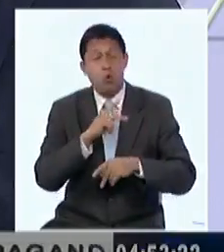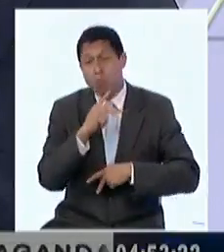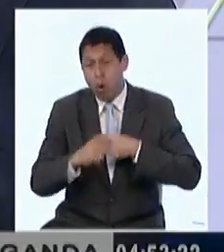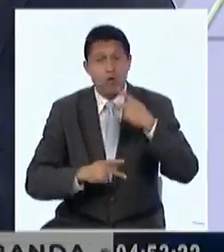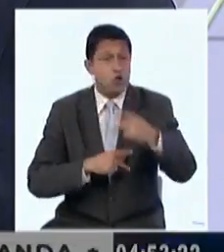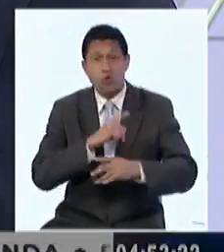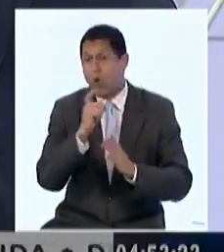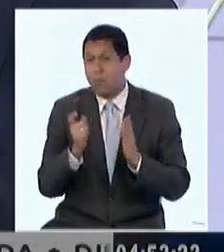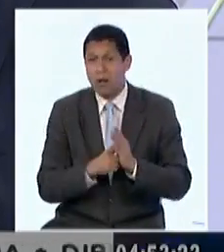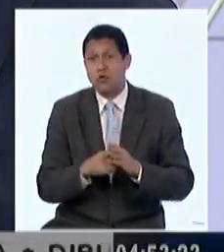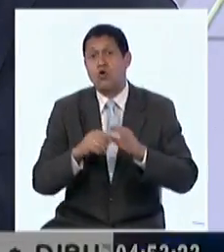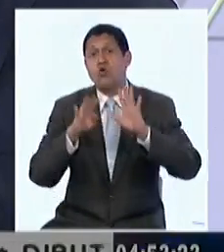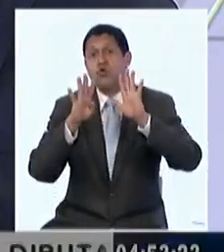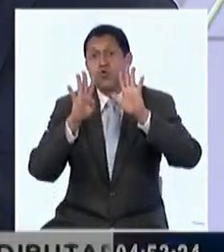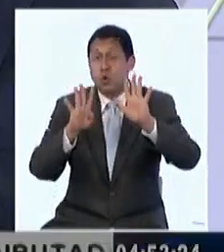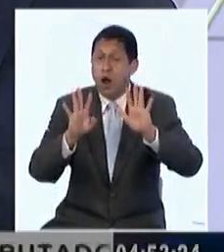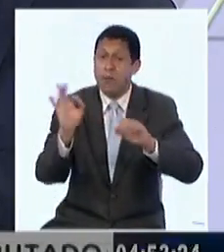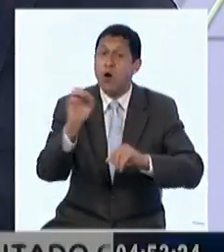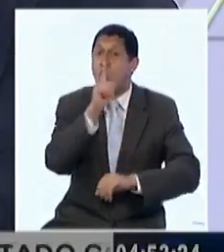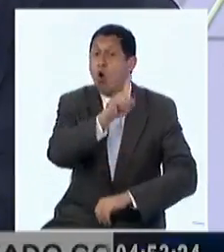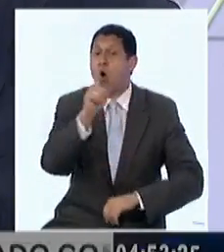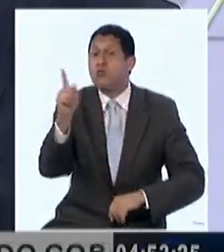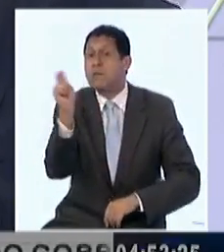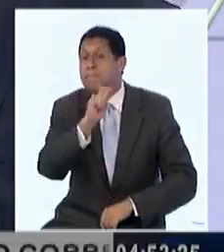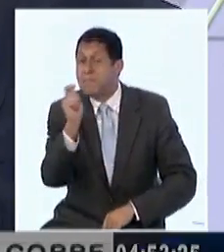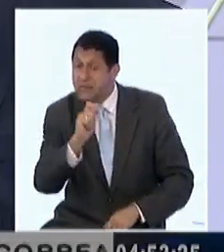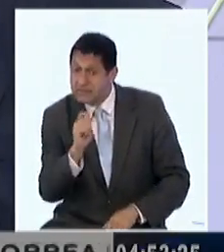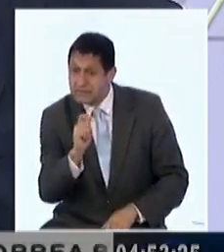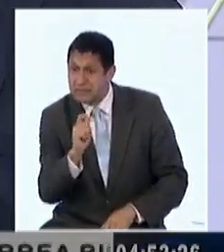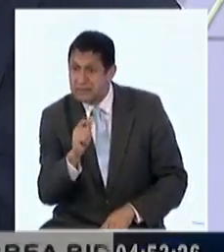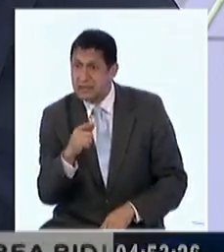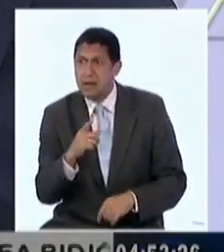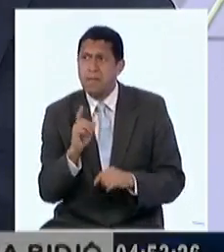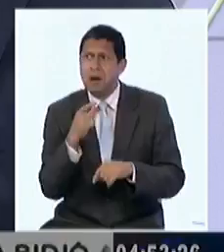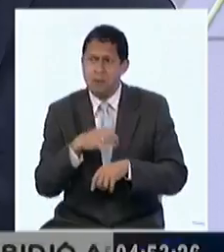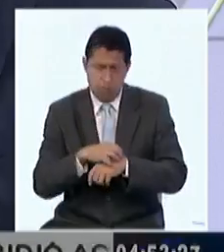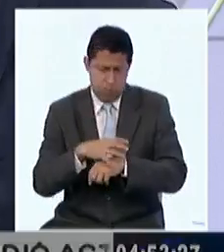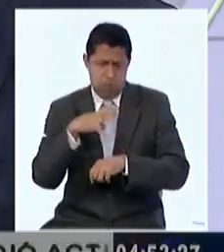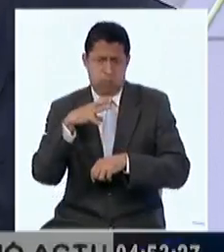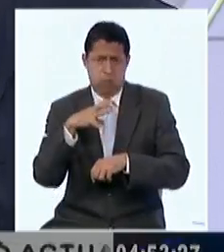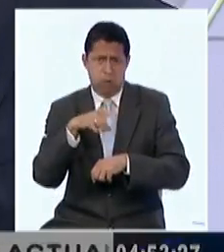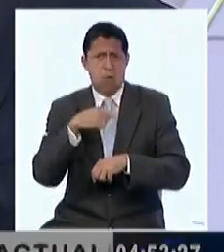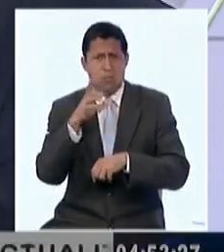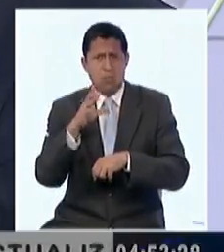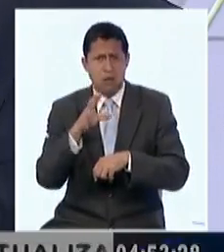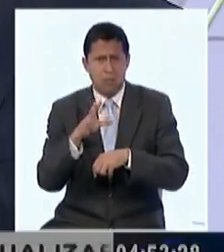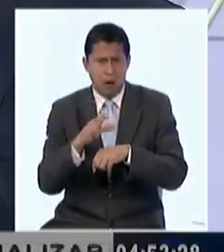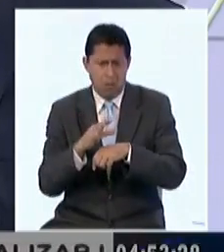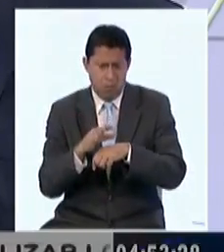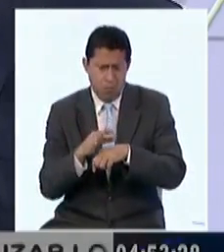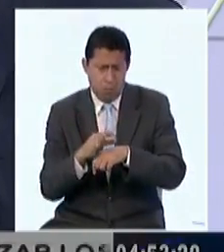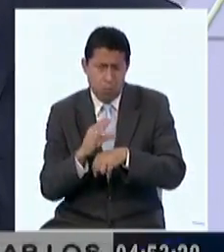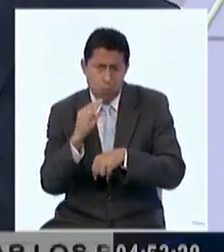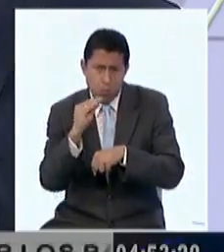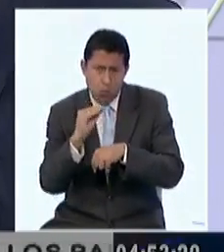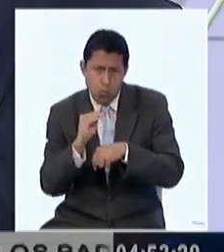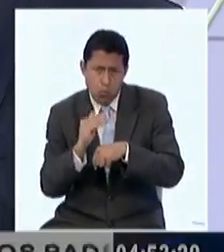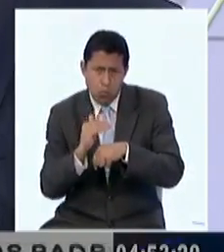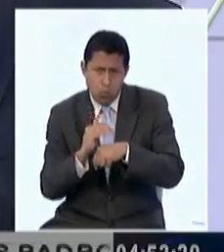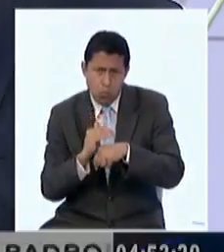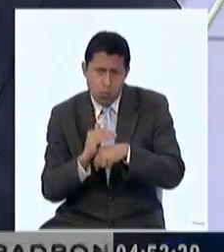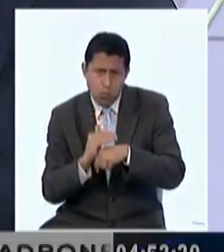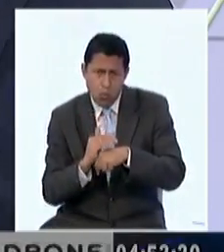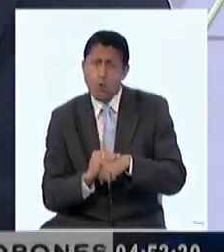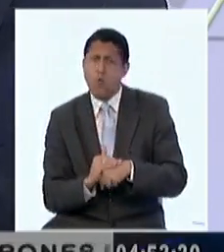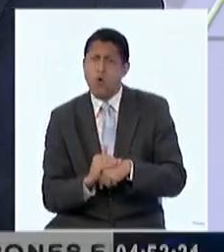cicatrización dura entre 9 y 12 meses. Es decir, inicialmente va a tener una fase inflamatoria, luego una fase proliferativa y últimamente una fase de